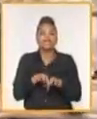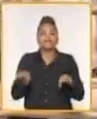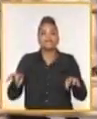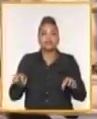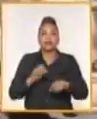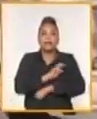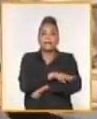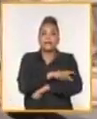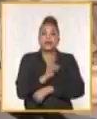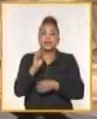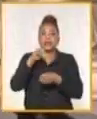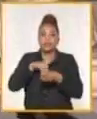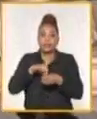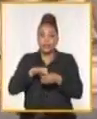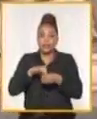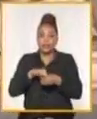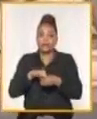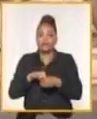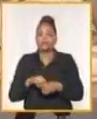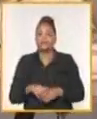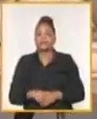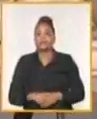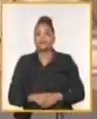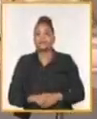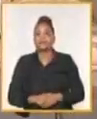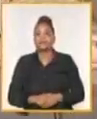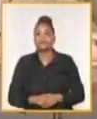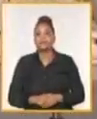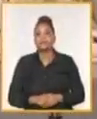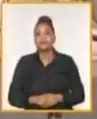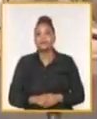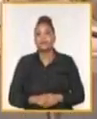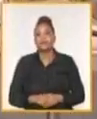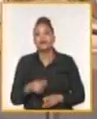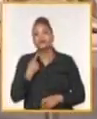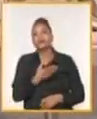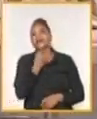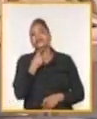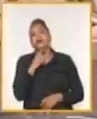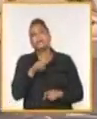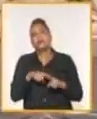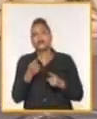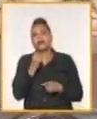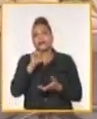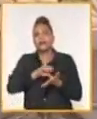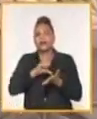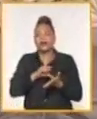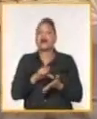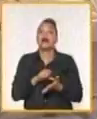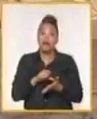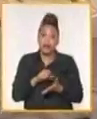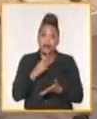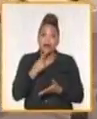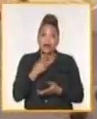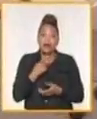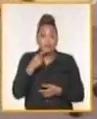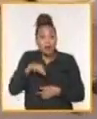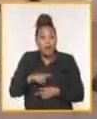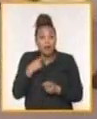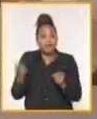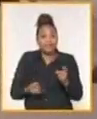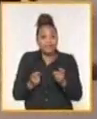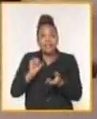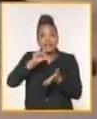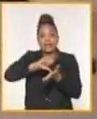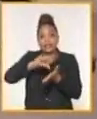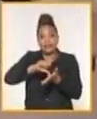está. No, yo quiero hablar de eso. Bueno, mira, tú me decías, bueno, ¿por qué Irán? Porque ahora la agreden, pero cuando tú vas,